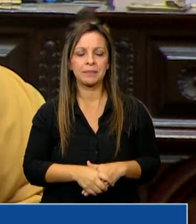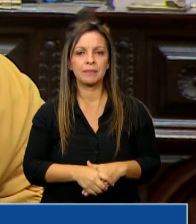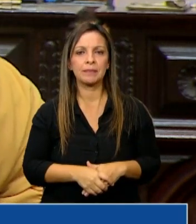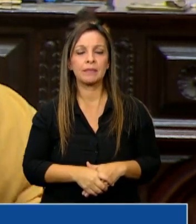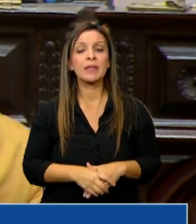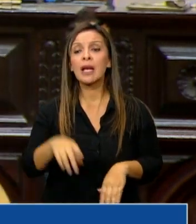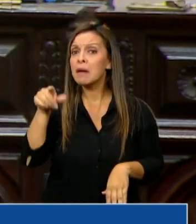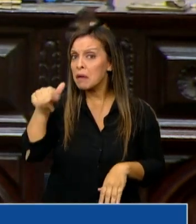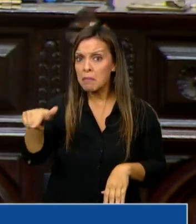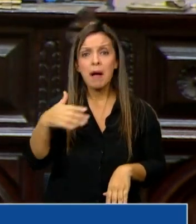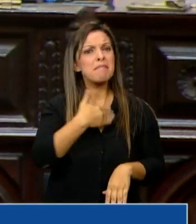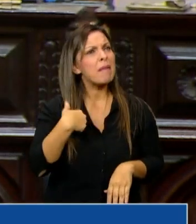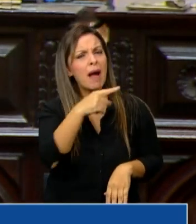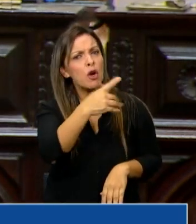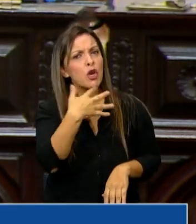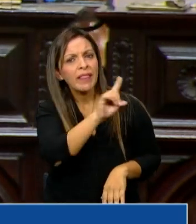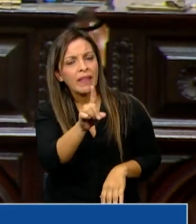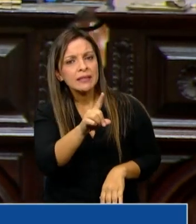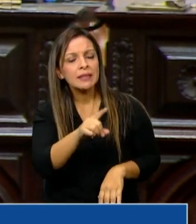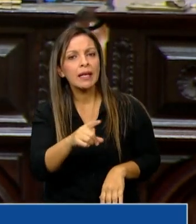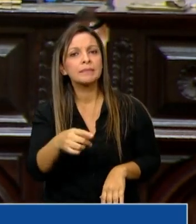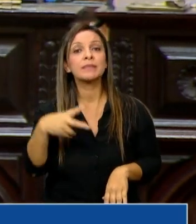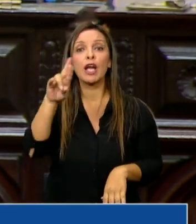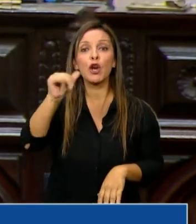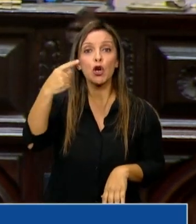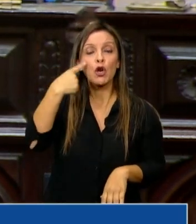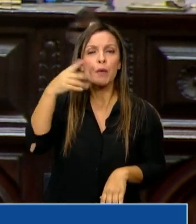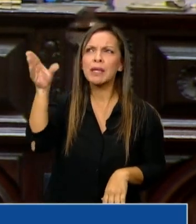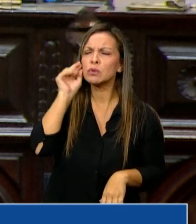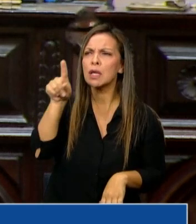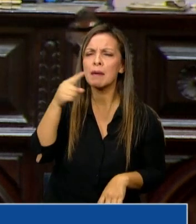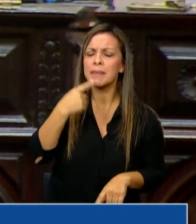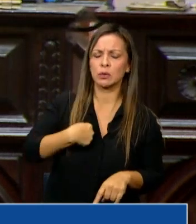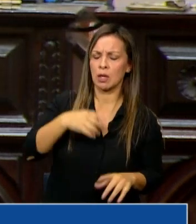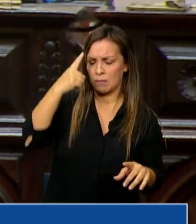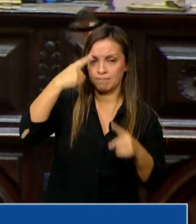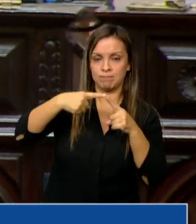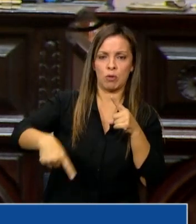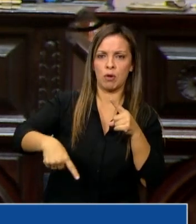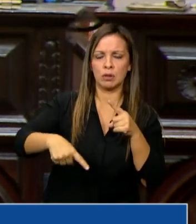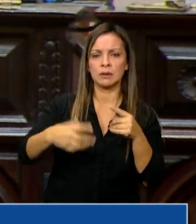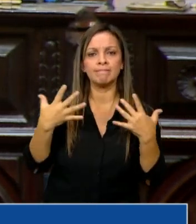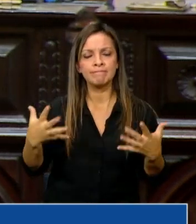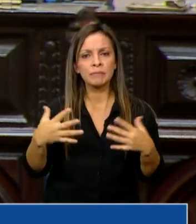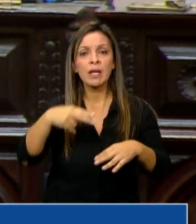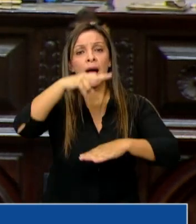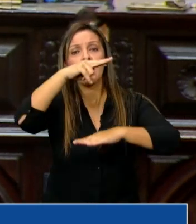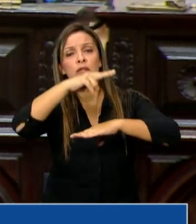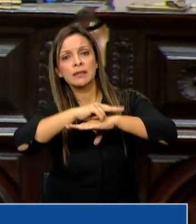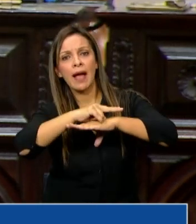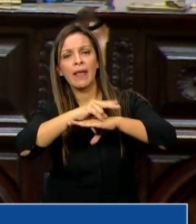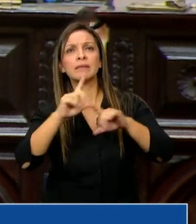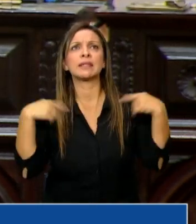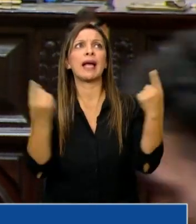No entendiste, mamá, ¿no? Romy escucha la pregunta en estado total de shock. No es para menos. Está acostada en el centro